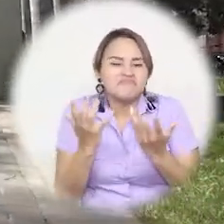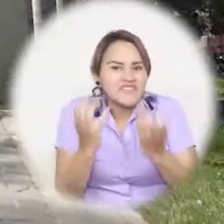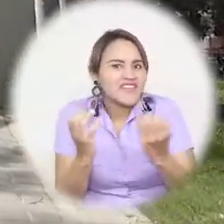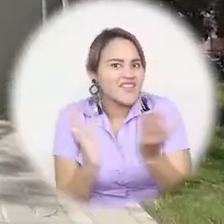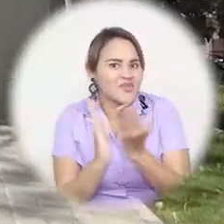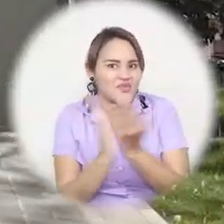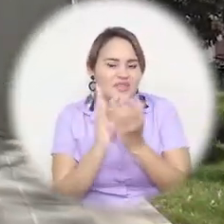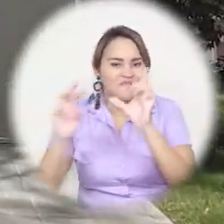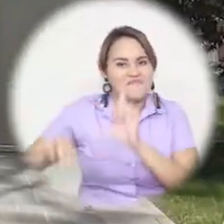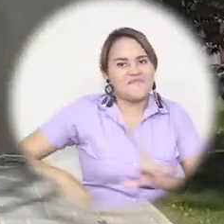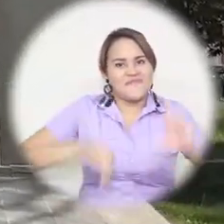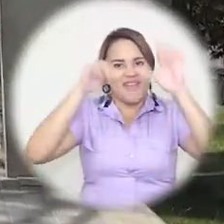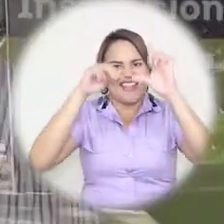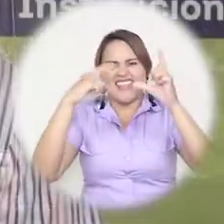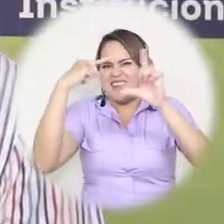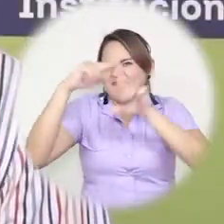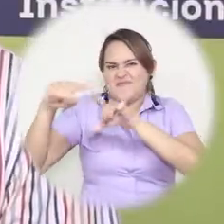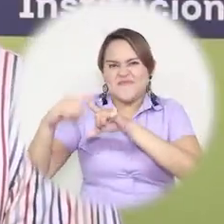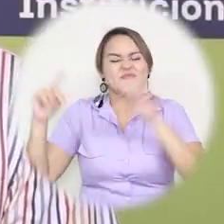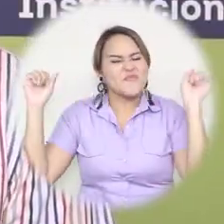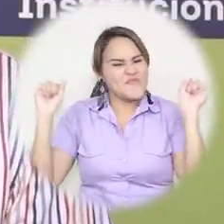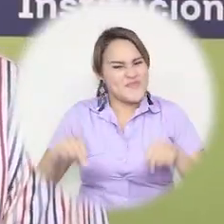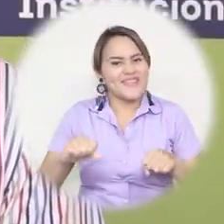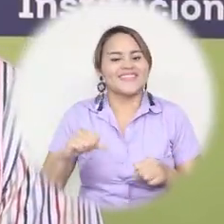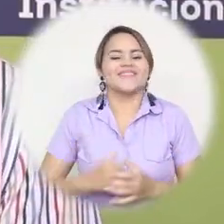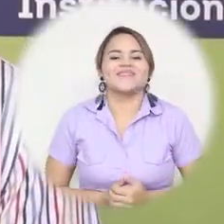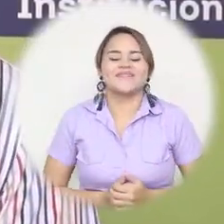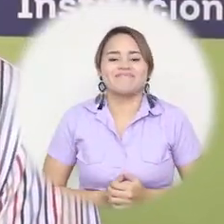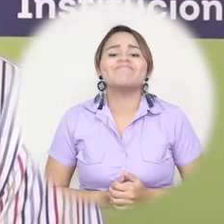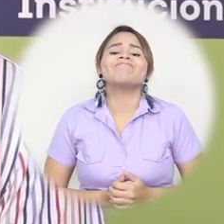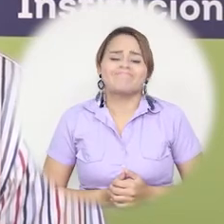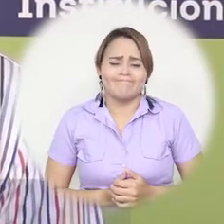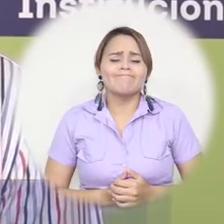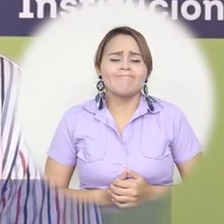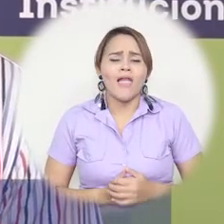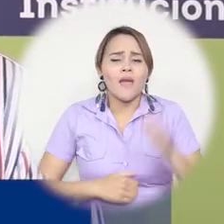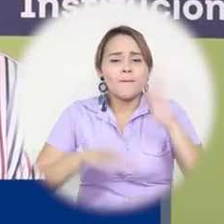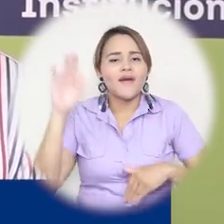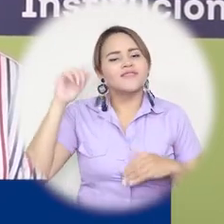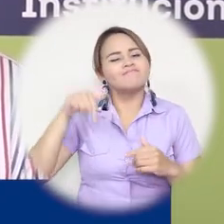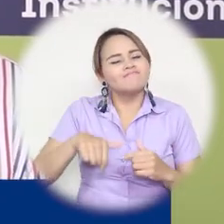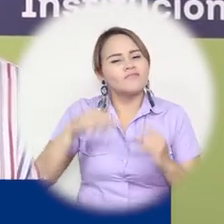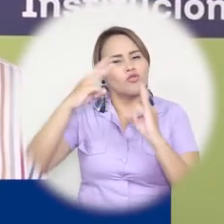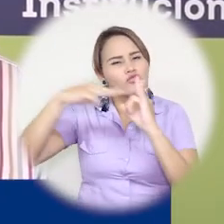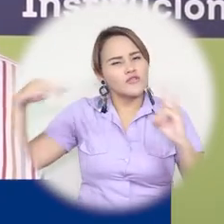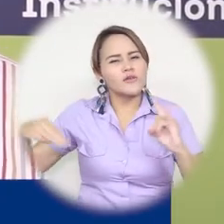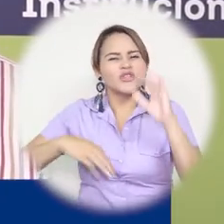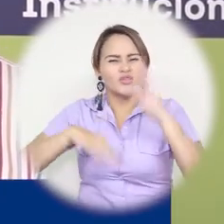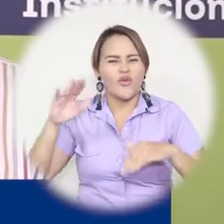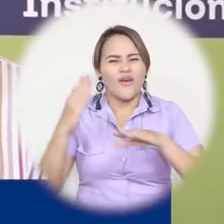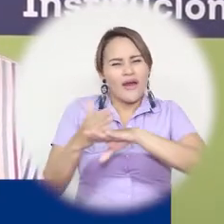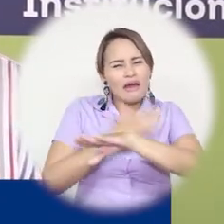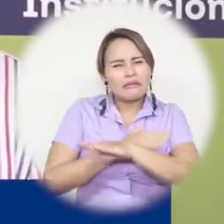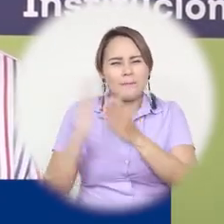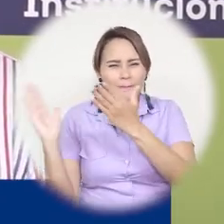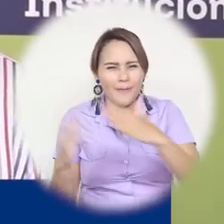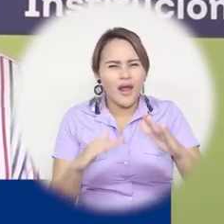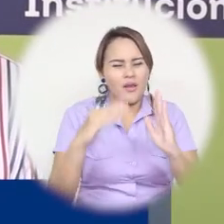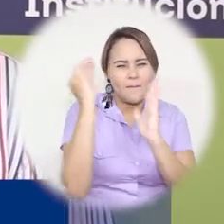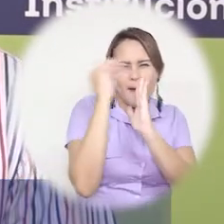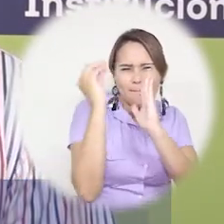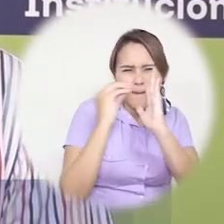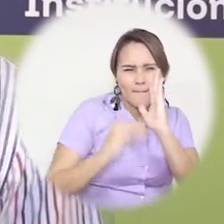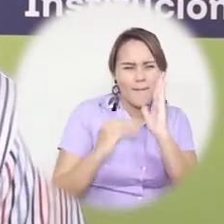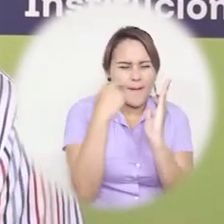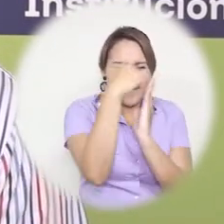doctorado ofertados por la institución. En el cumplimiento de las políticas institucionales de buen gobierno, ya hoy presentamos a consideración de